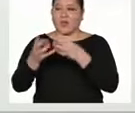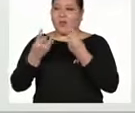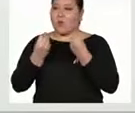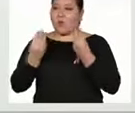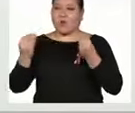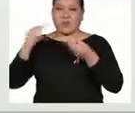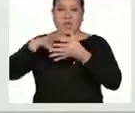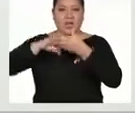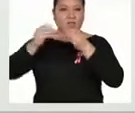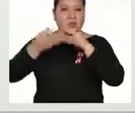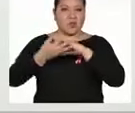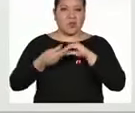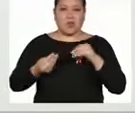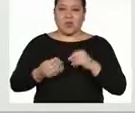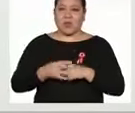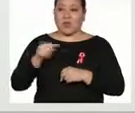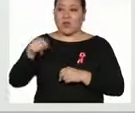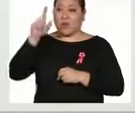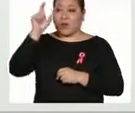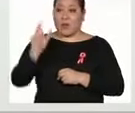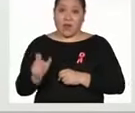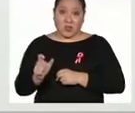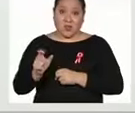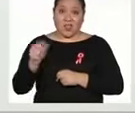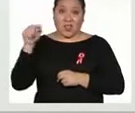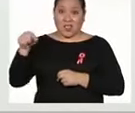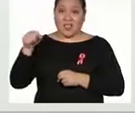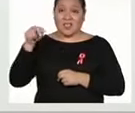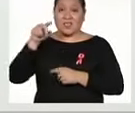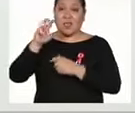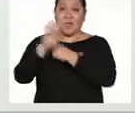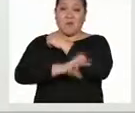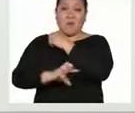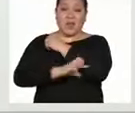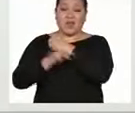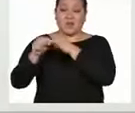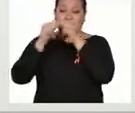y complejidad. Y un habitante de País con P puede